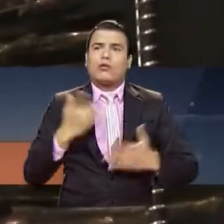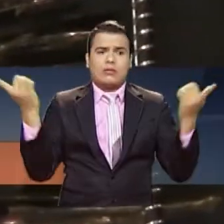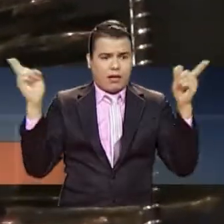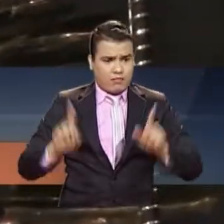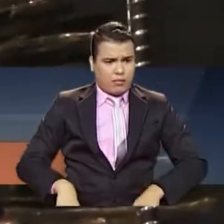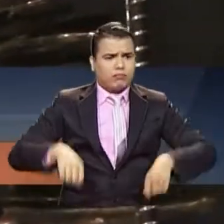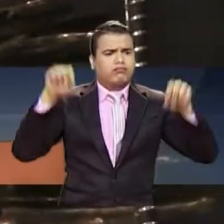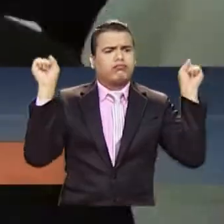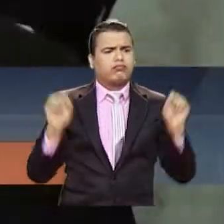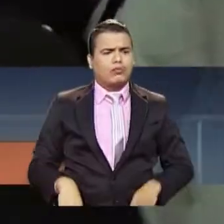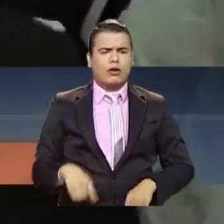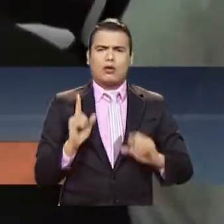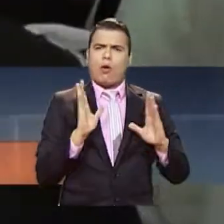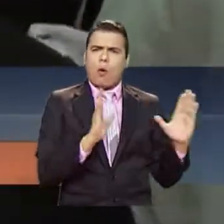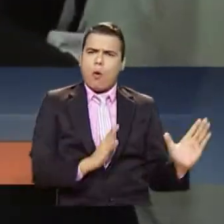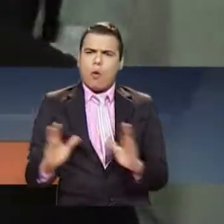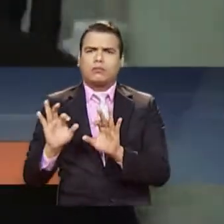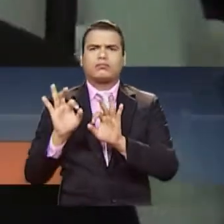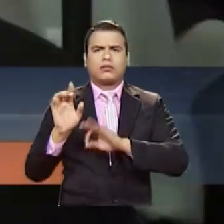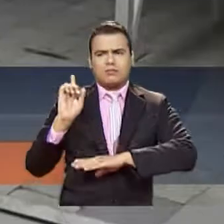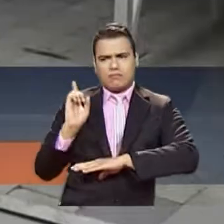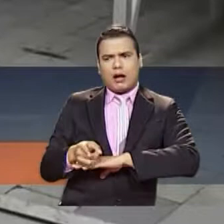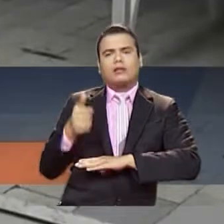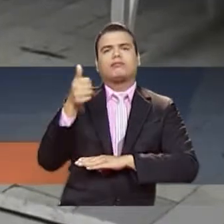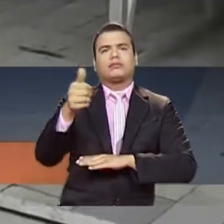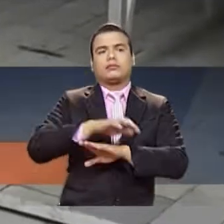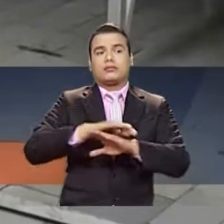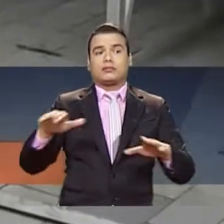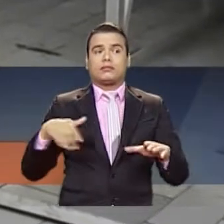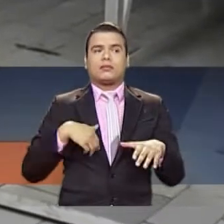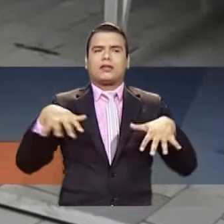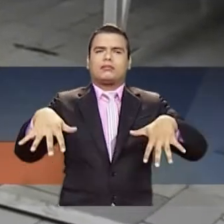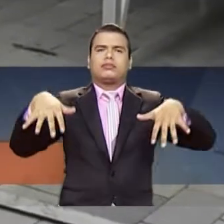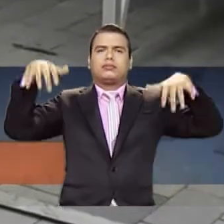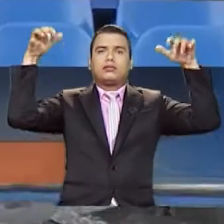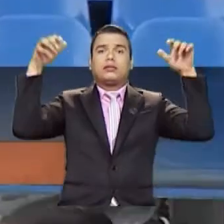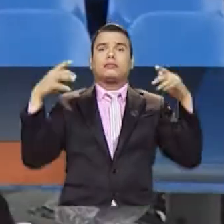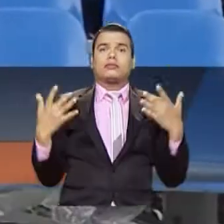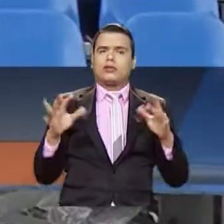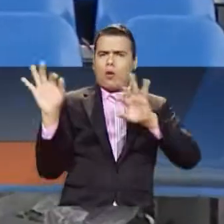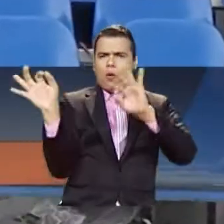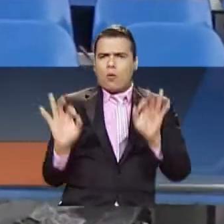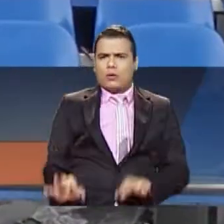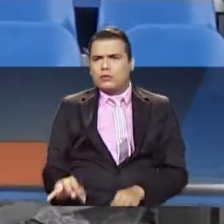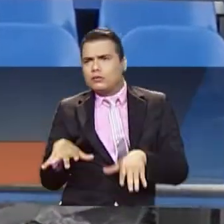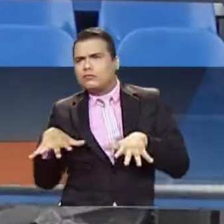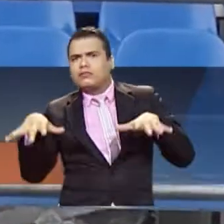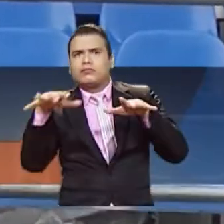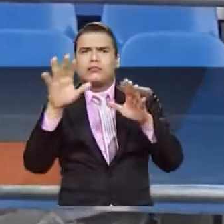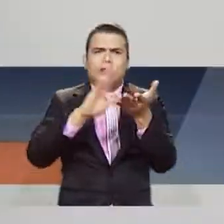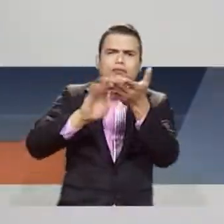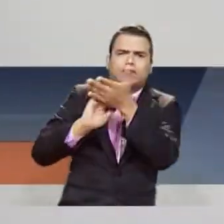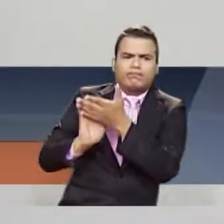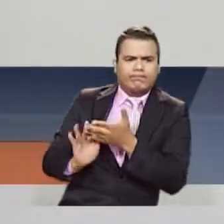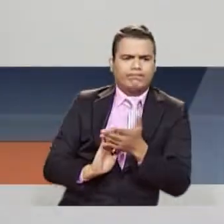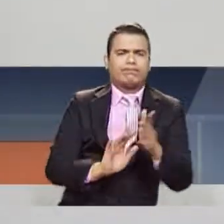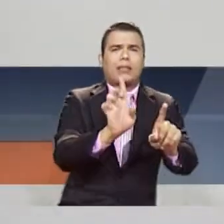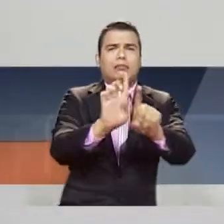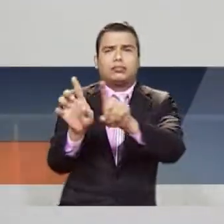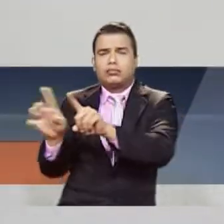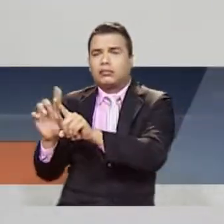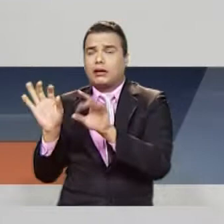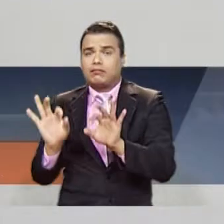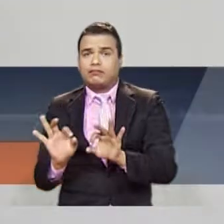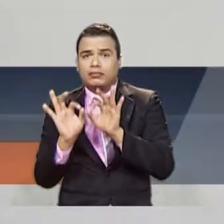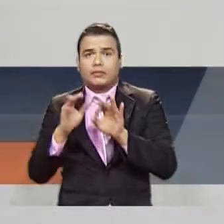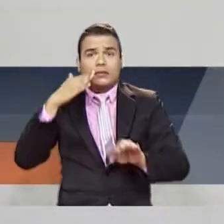esa capacidad de organización y de mando que tenemos. Con la instalación de graderías, adecuación de fachadas, ornamentación de balcones y